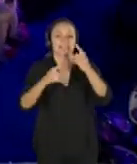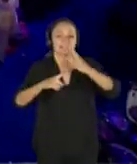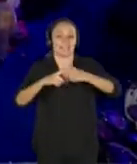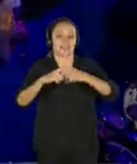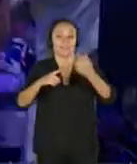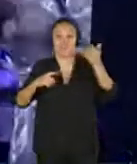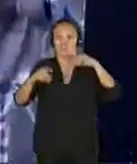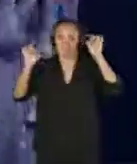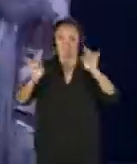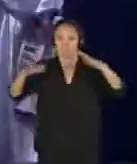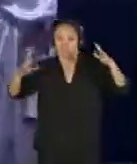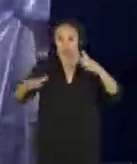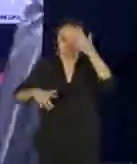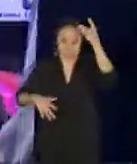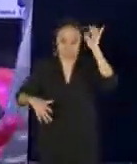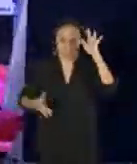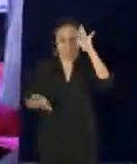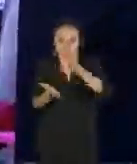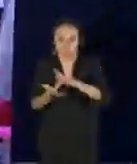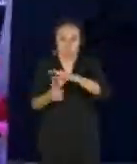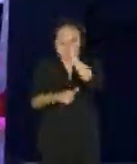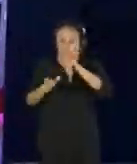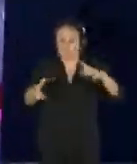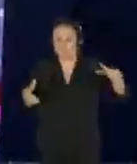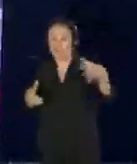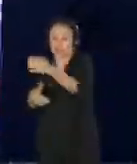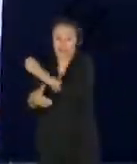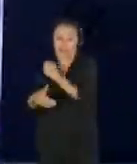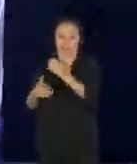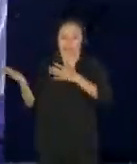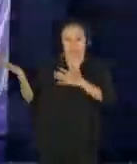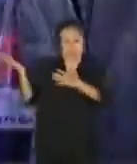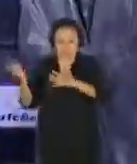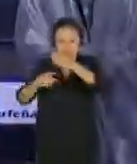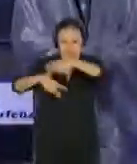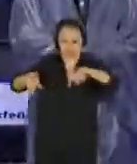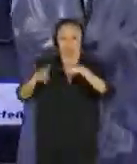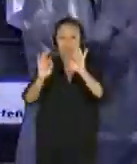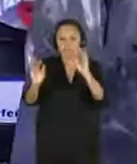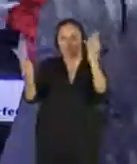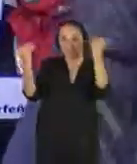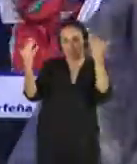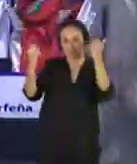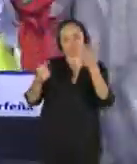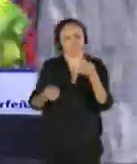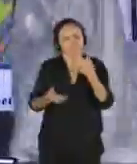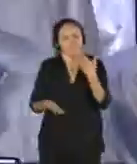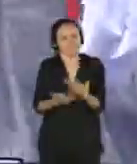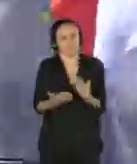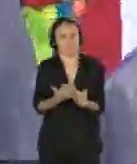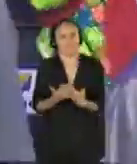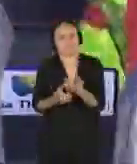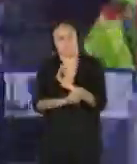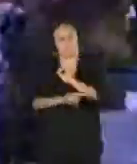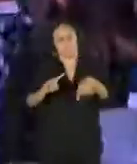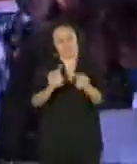Y el milagro se produjo, todo el mundo bailando esta despedida que afirma una vez más y que nos deja